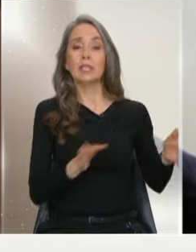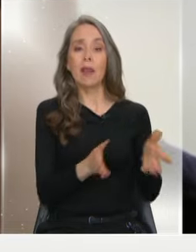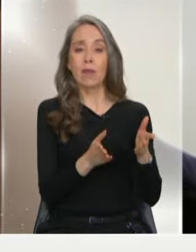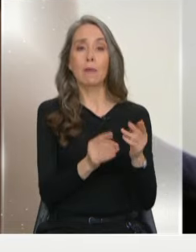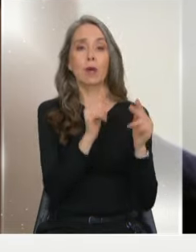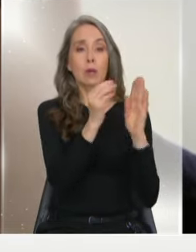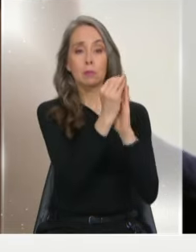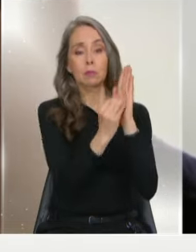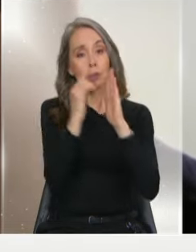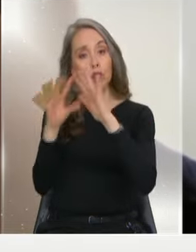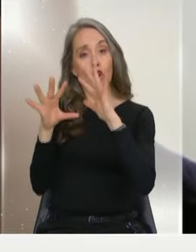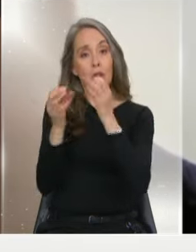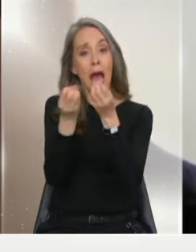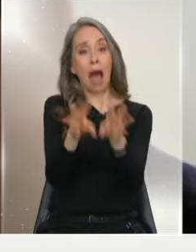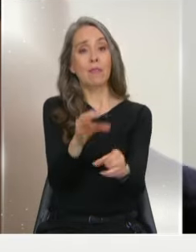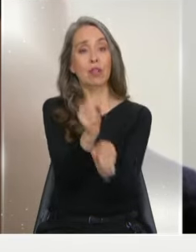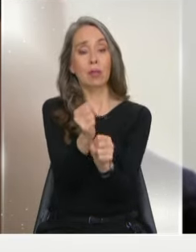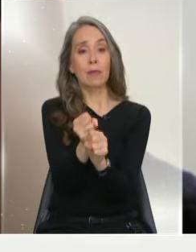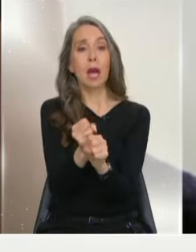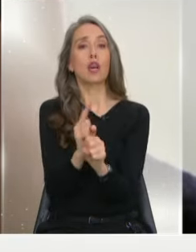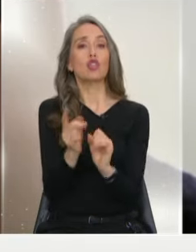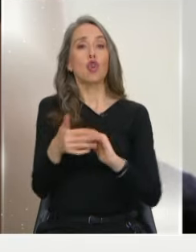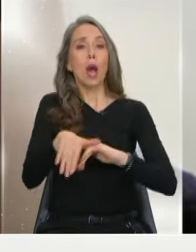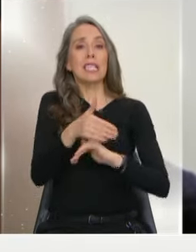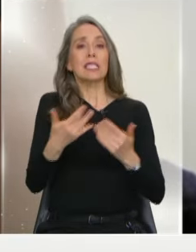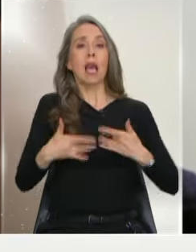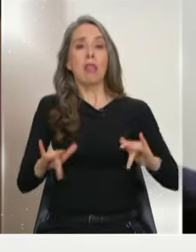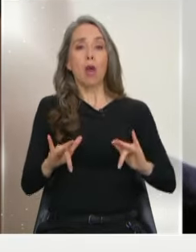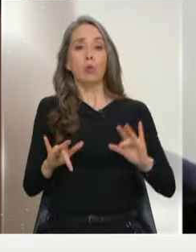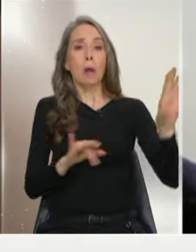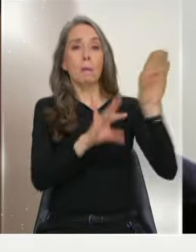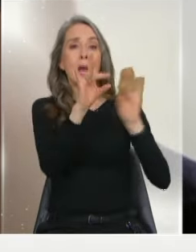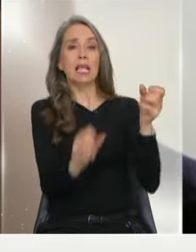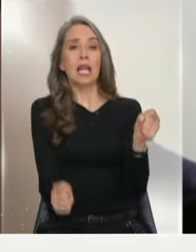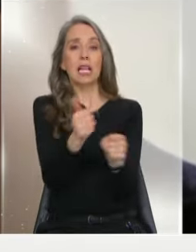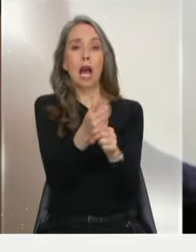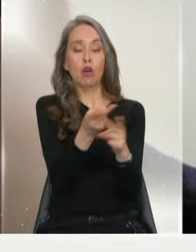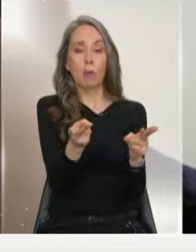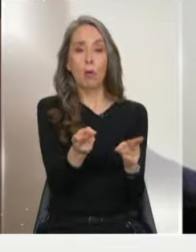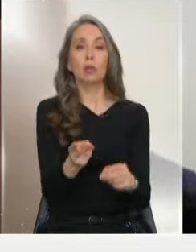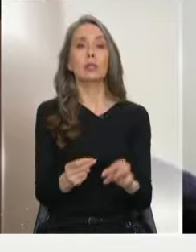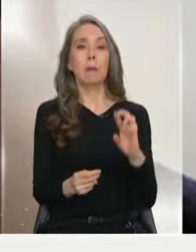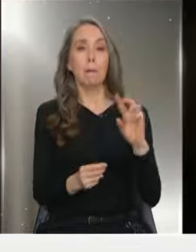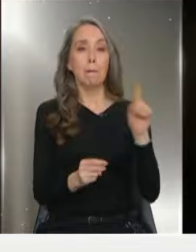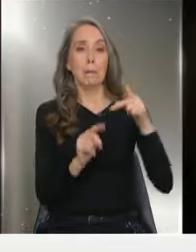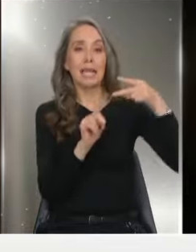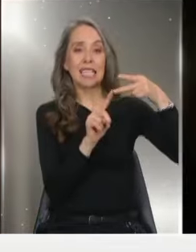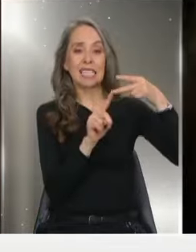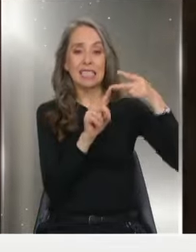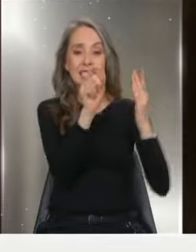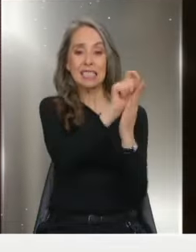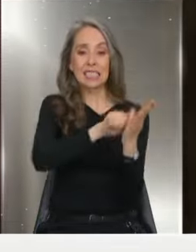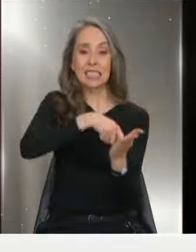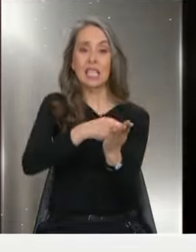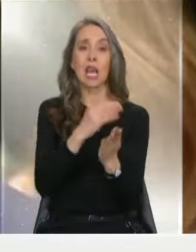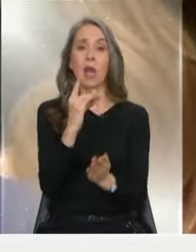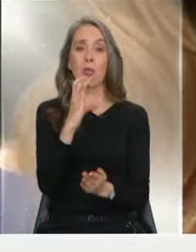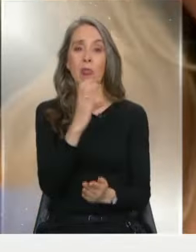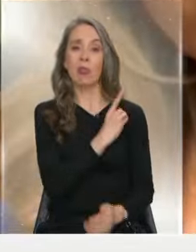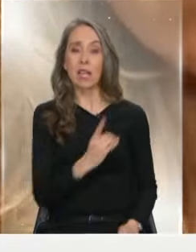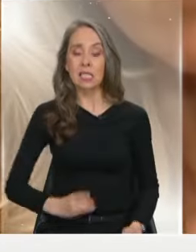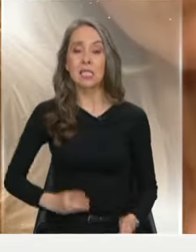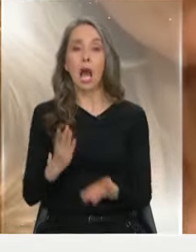Notable abandono de deberes e imparcialidad en el nombramiento de cargos públicos. La del Partido Socialista con firmas desde la DC al